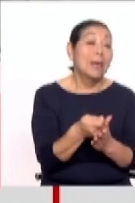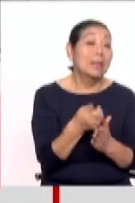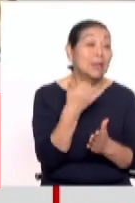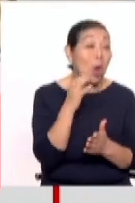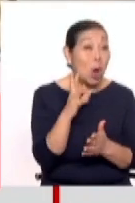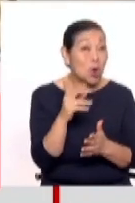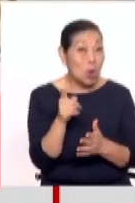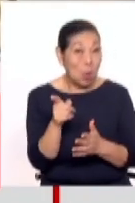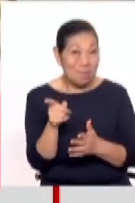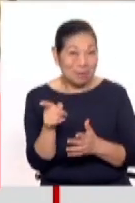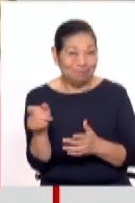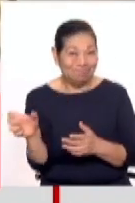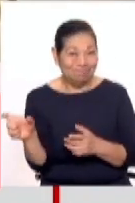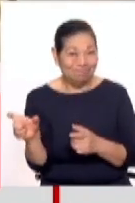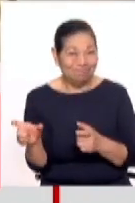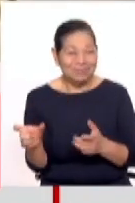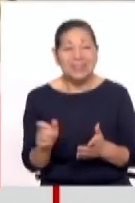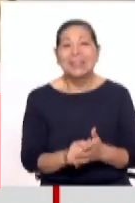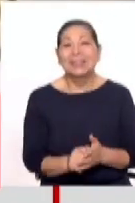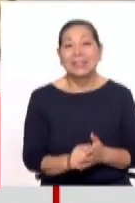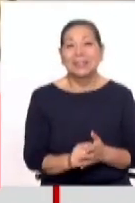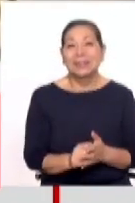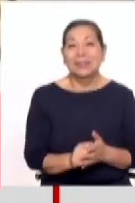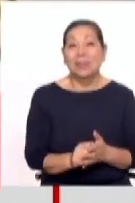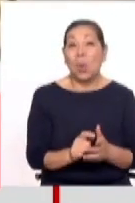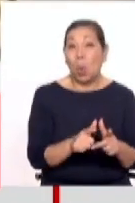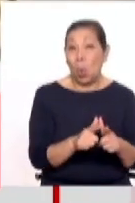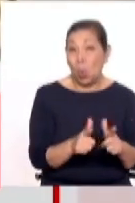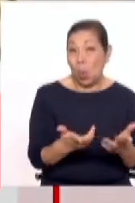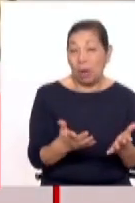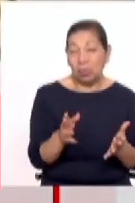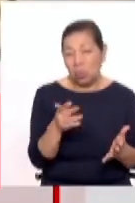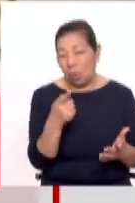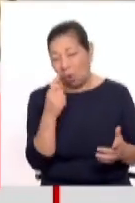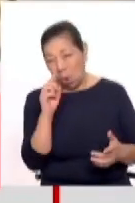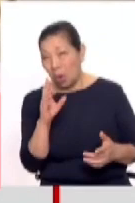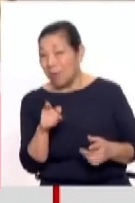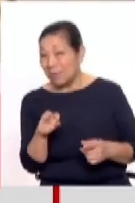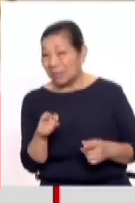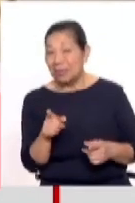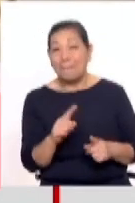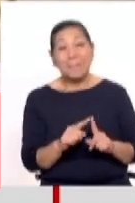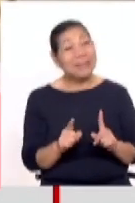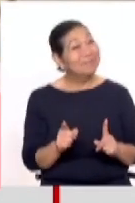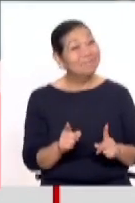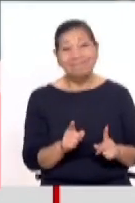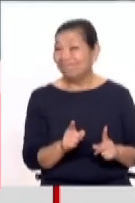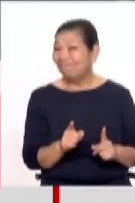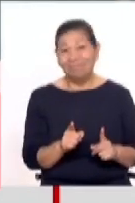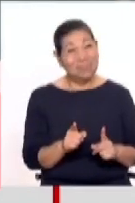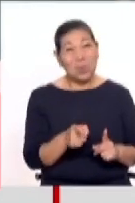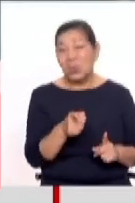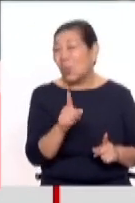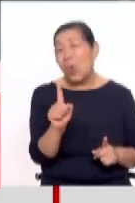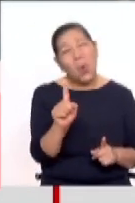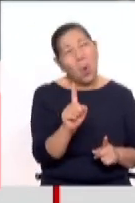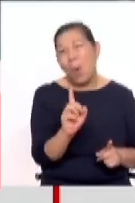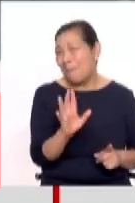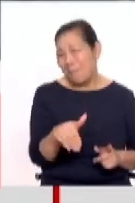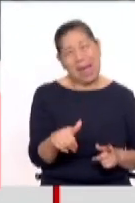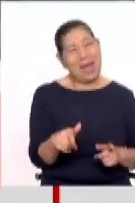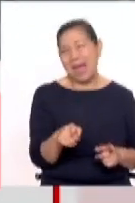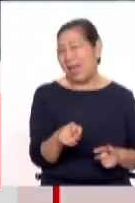celular robado, compramos un celular en un lugar de dudosa procedencia, probablemente estemos siendo parte de